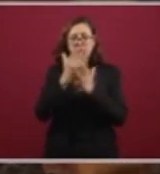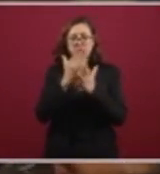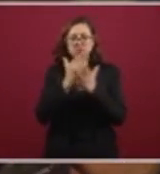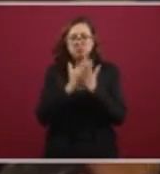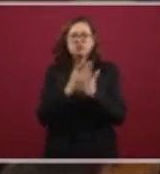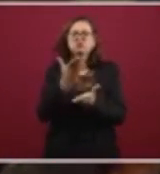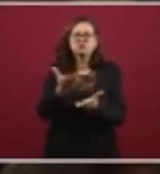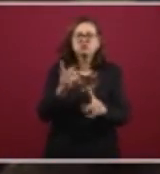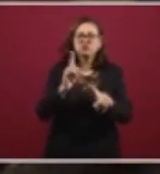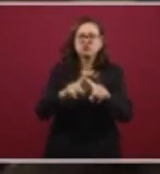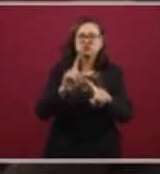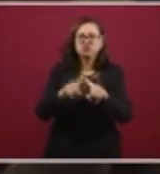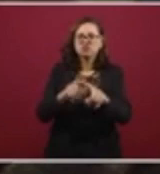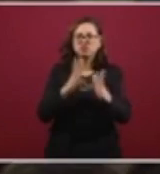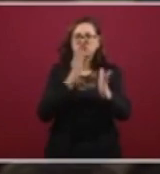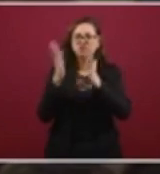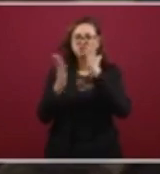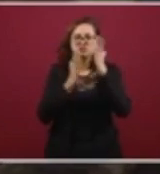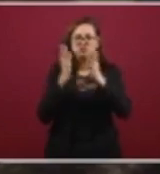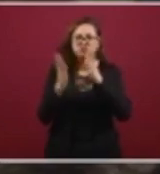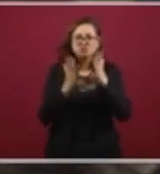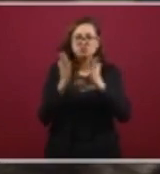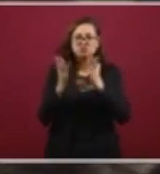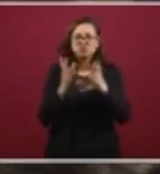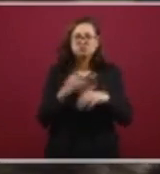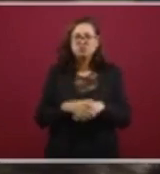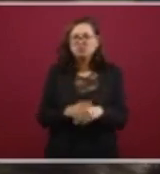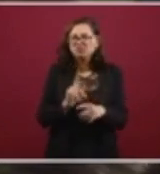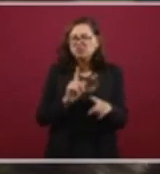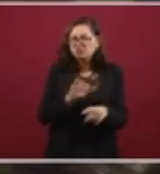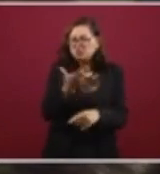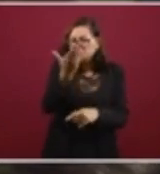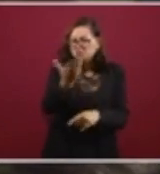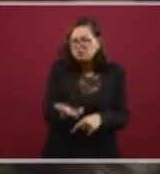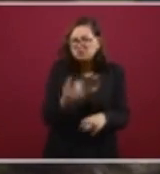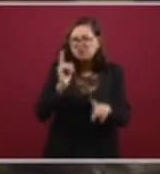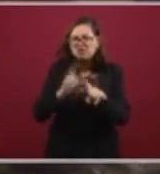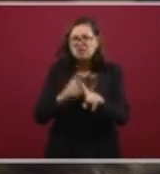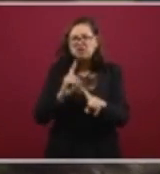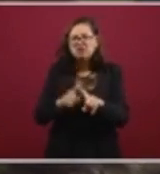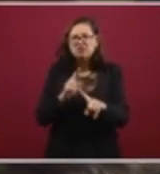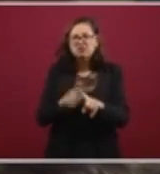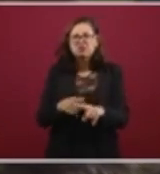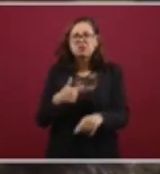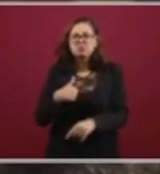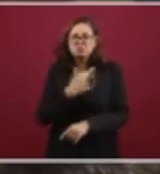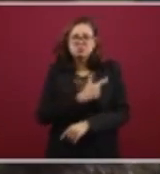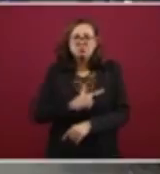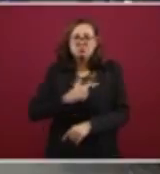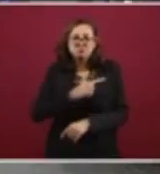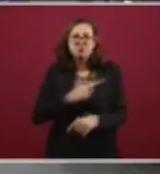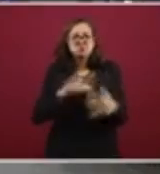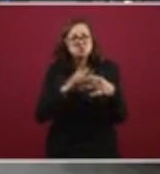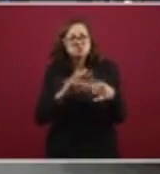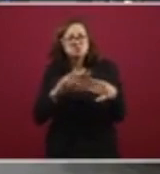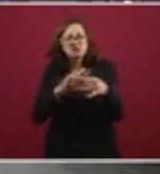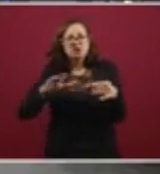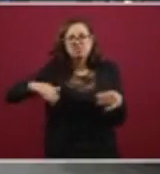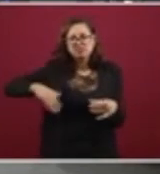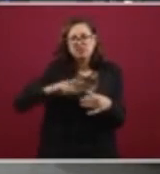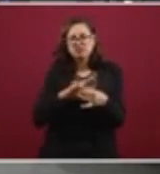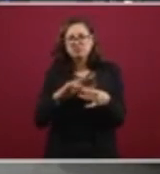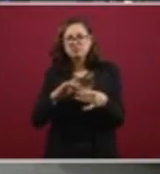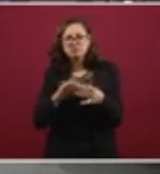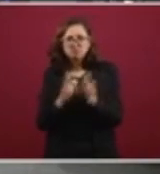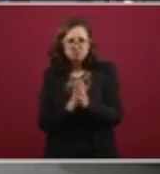Y dónde estudió, quién es, y en lo particular me gustó su exposición. Si